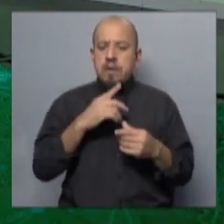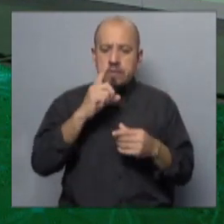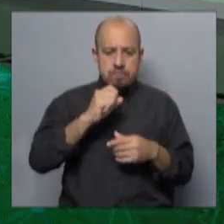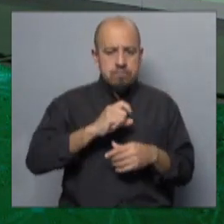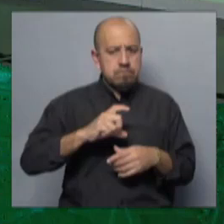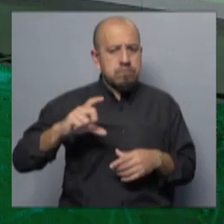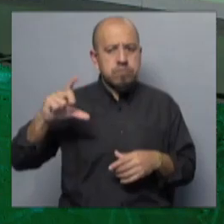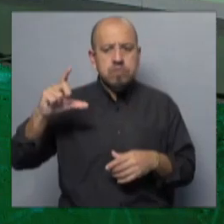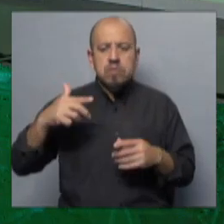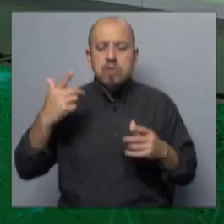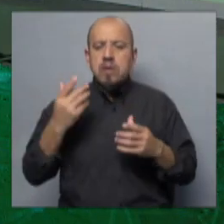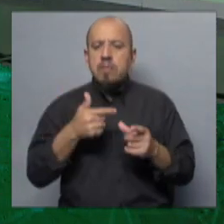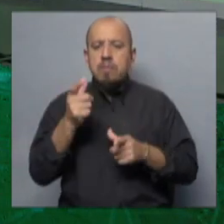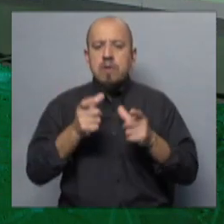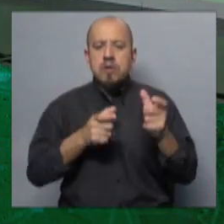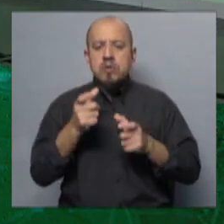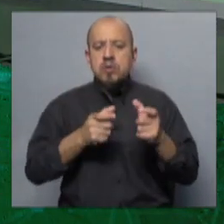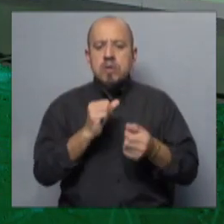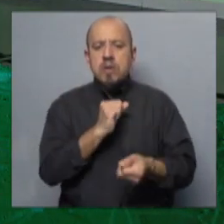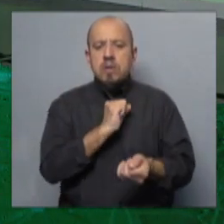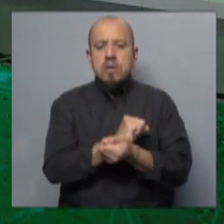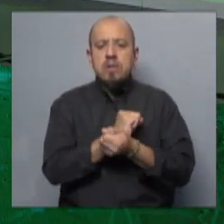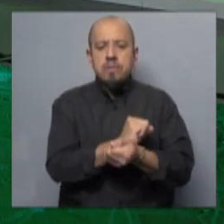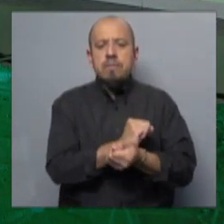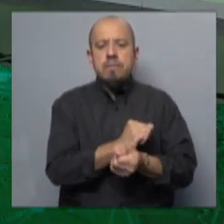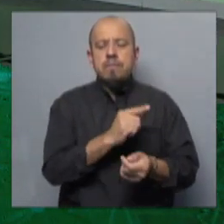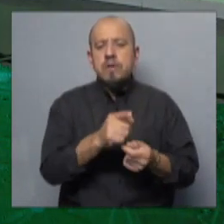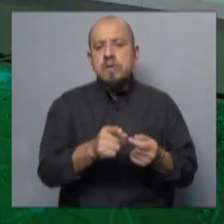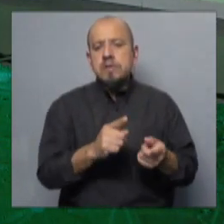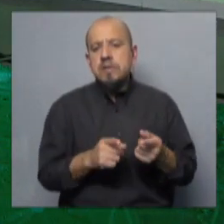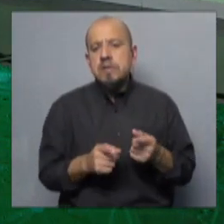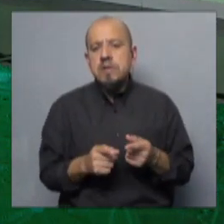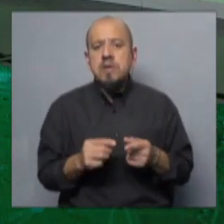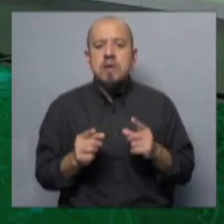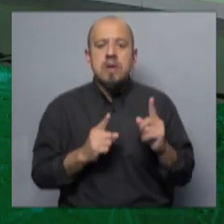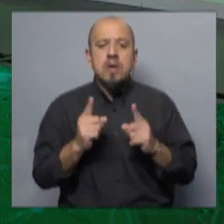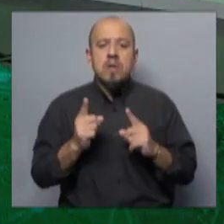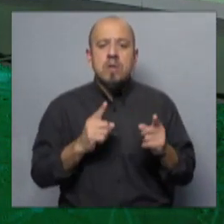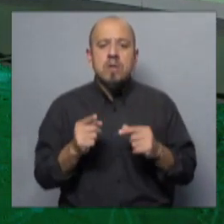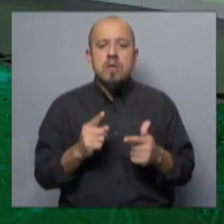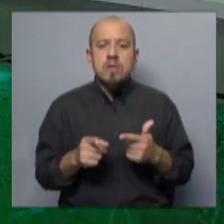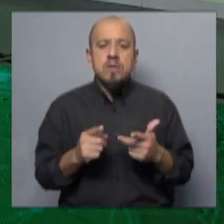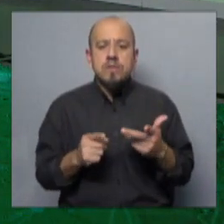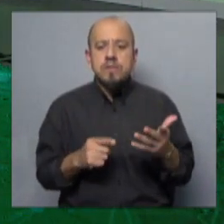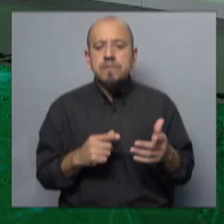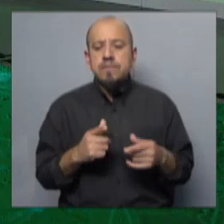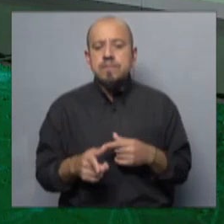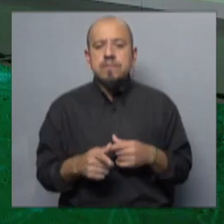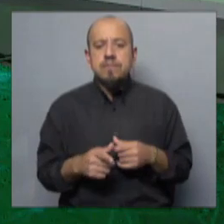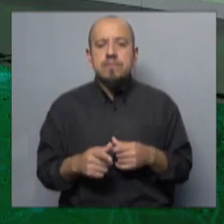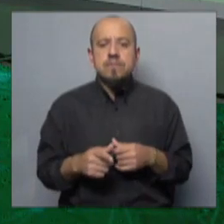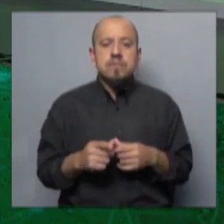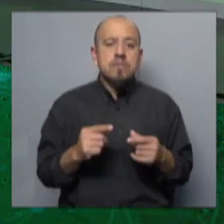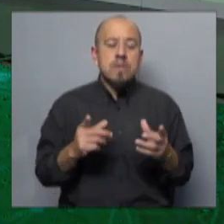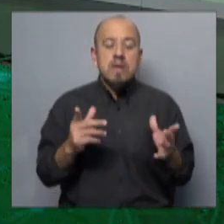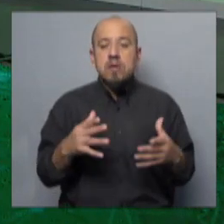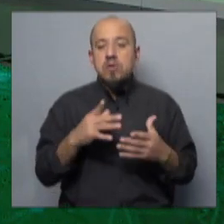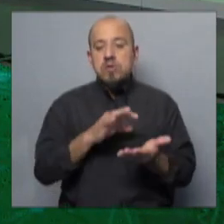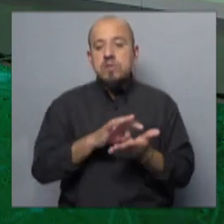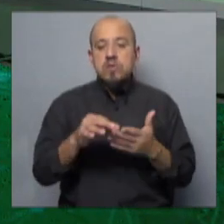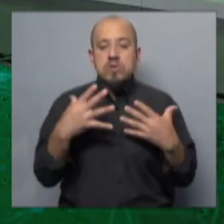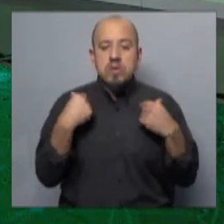de la población carcelaria de la población que está privada de libertad algunas consecuencias son que colapsan los servicios de salud y de educación